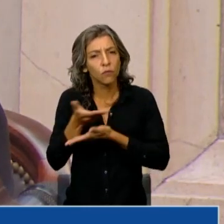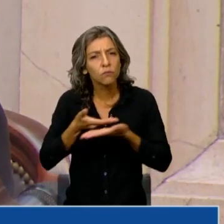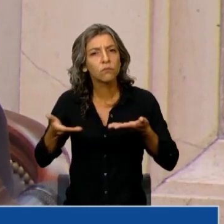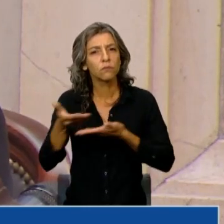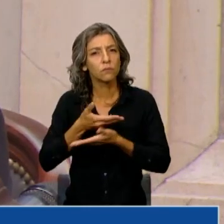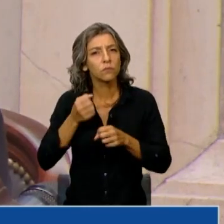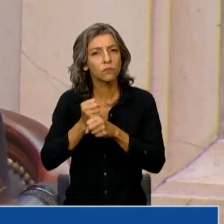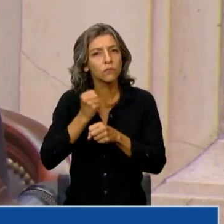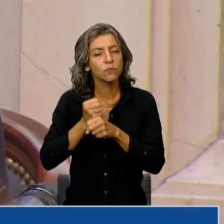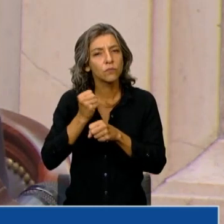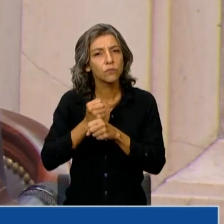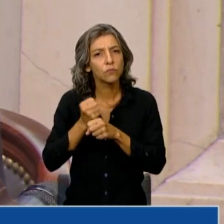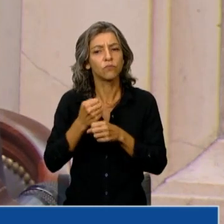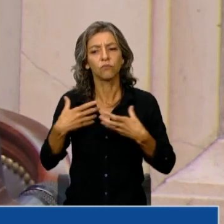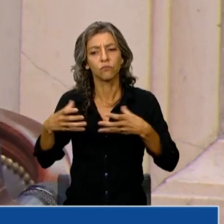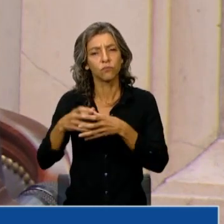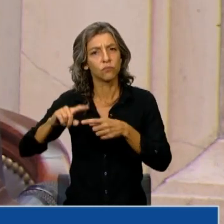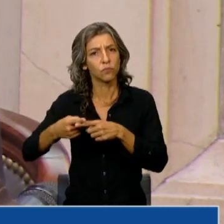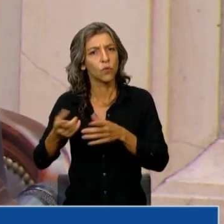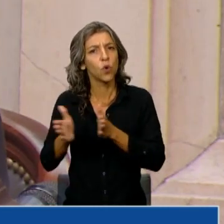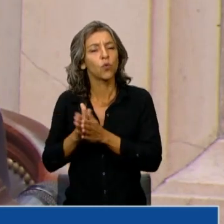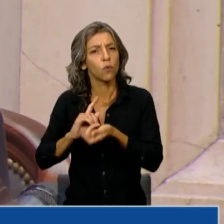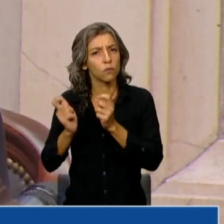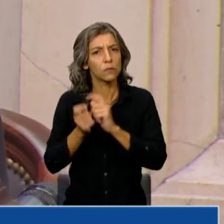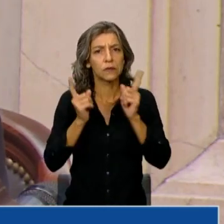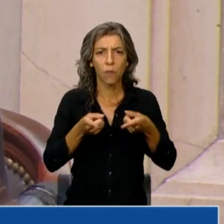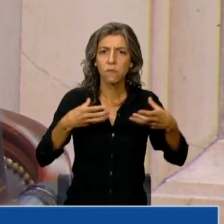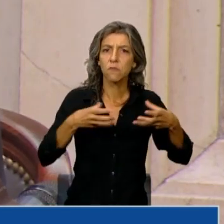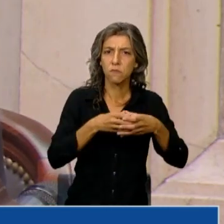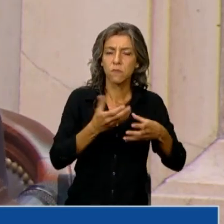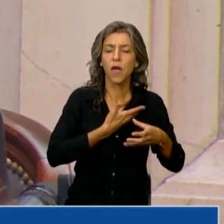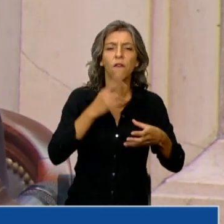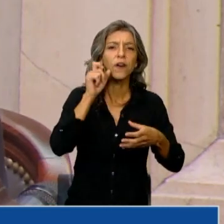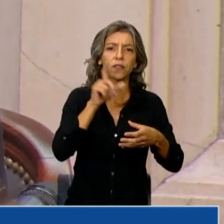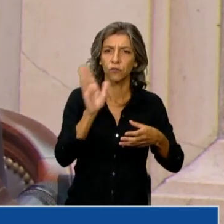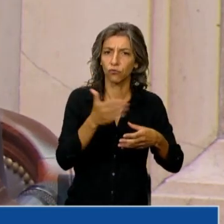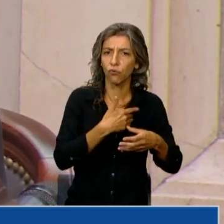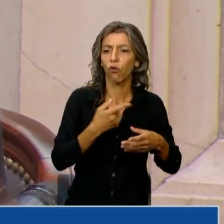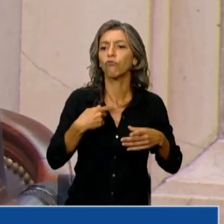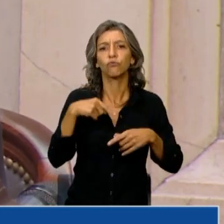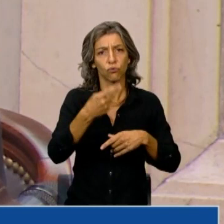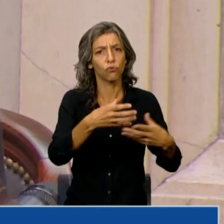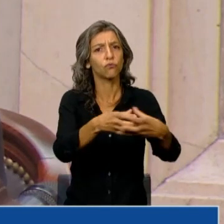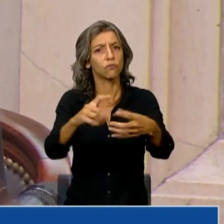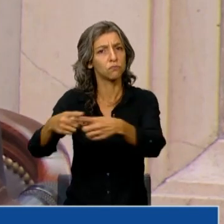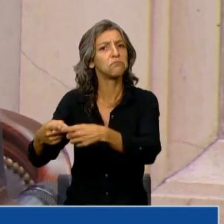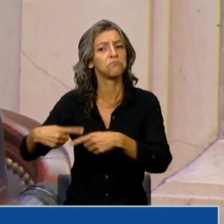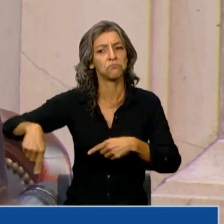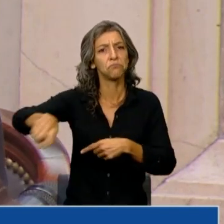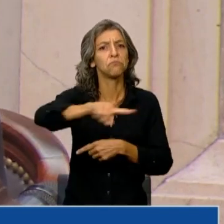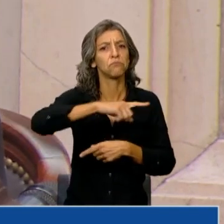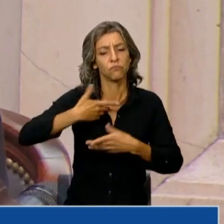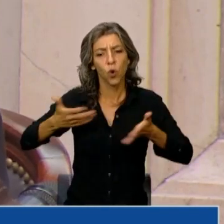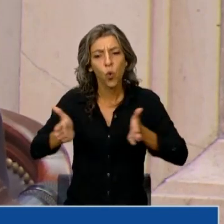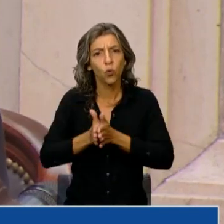trabajo tanto de Juntos por el Cambio como del Frente de Todos y de cada uno de los bloques minoritarios. La verdad que se ha hecho un trabajo excepcional.